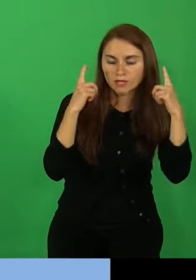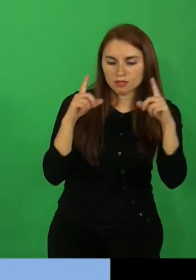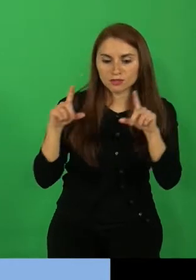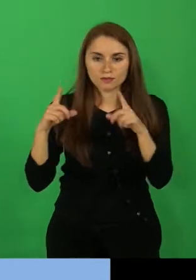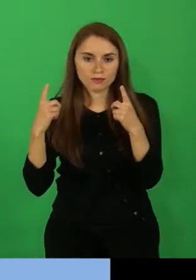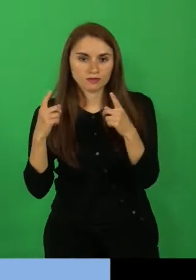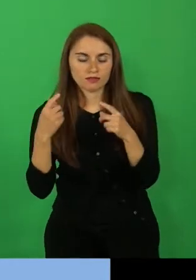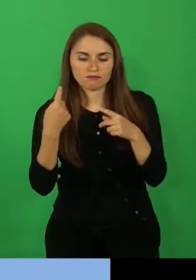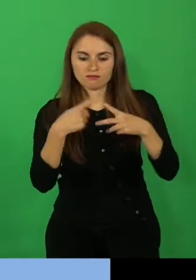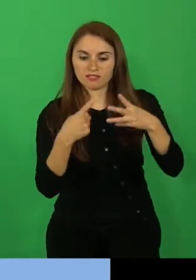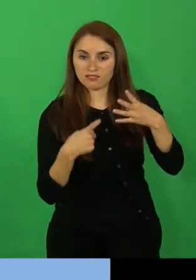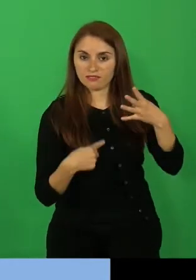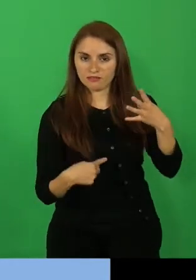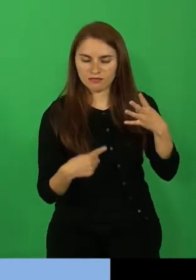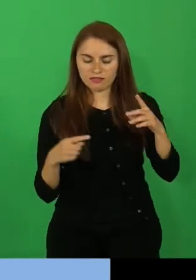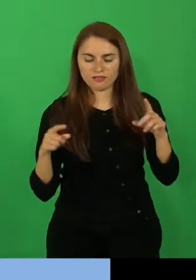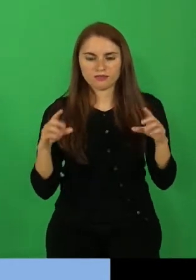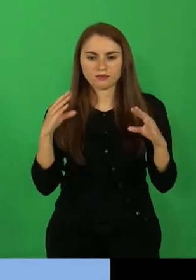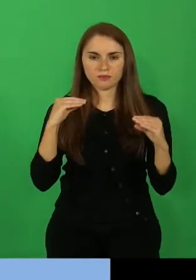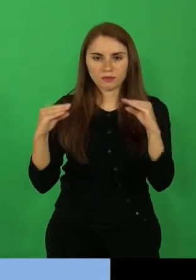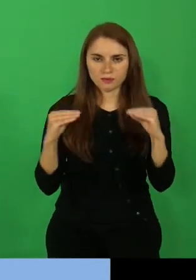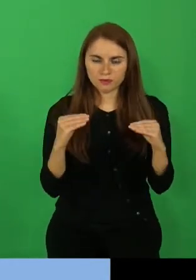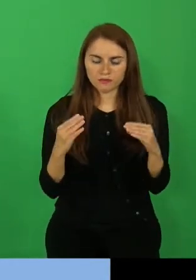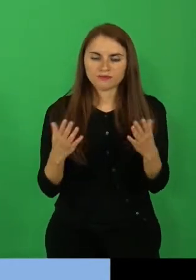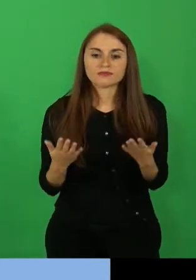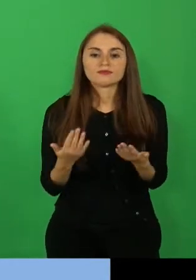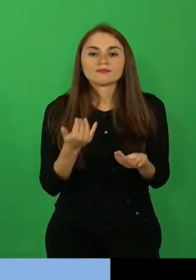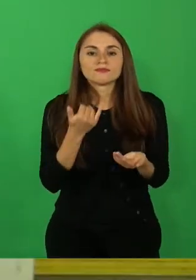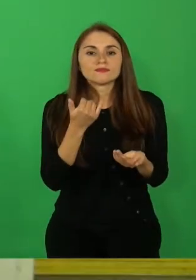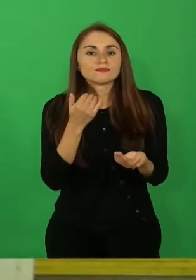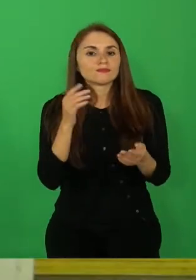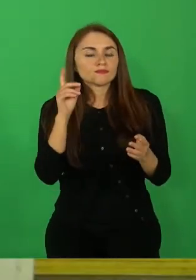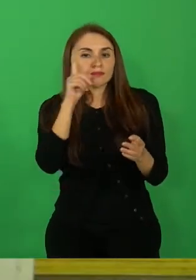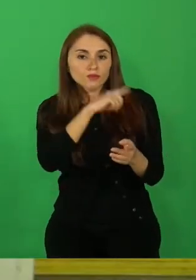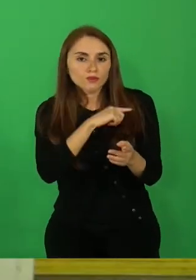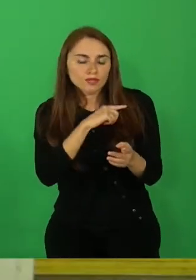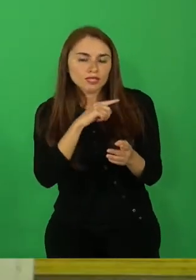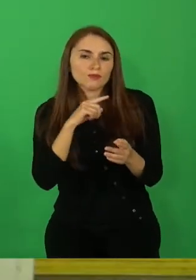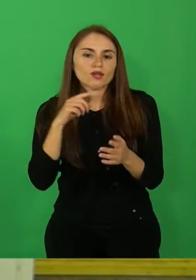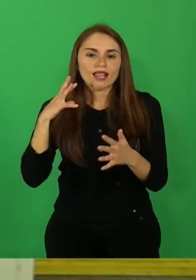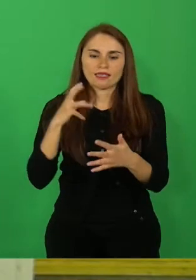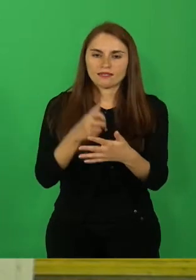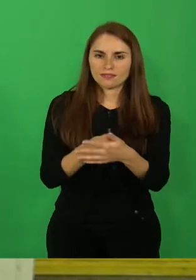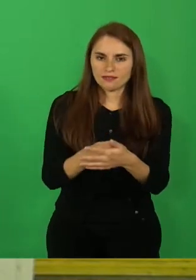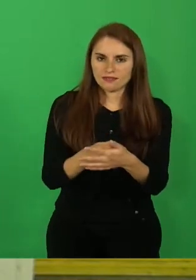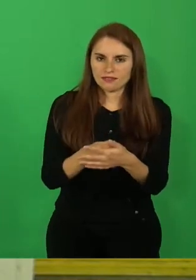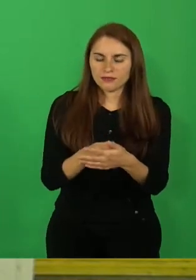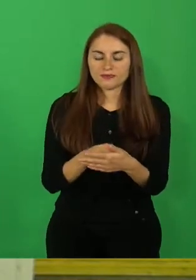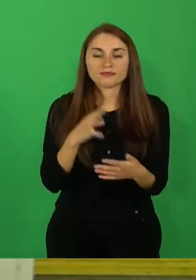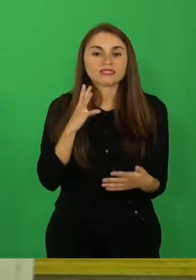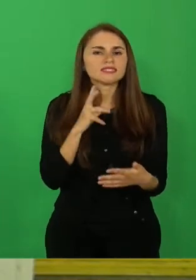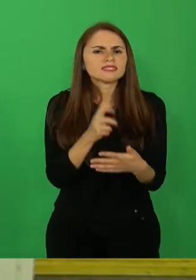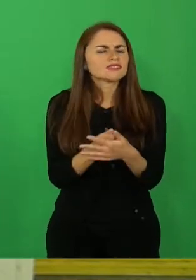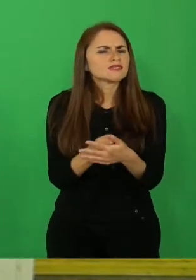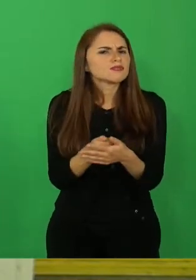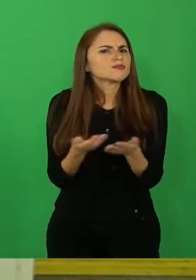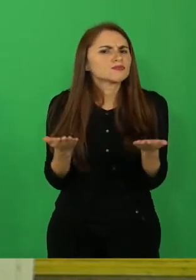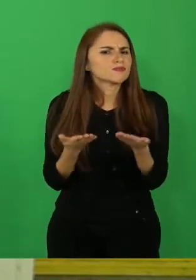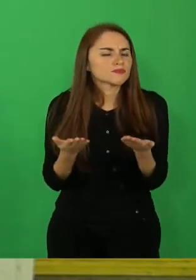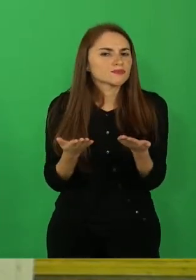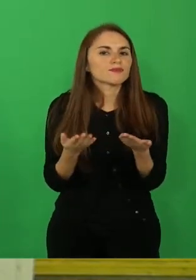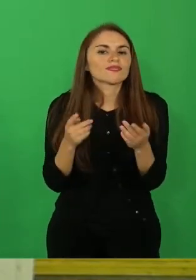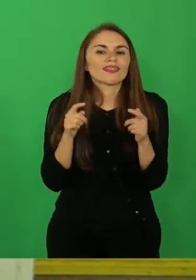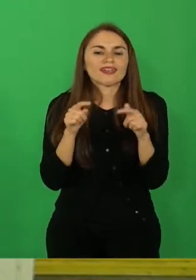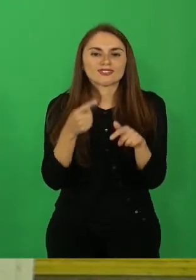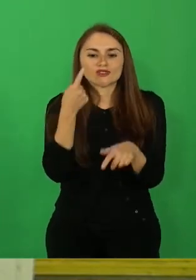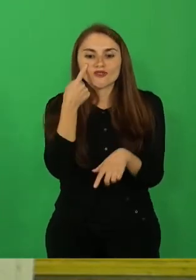él o los protagonistas del relato. Y finalmente tenemos el desenlace. El desenlace es donde